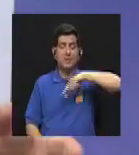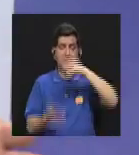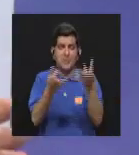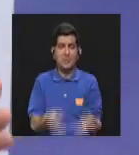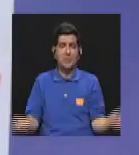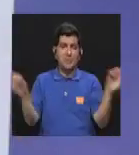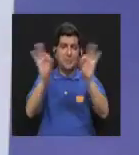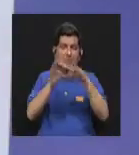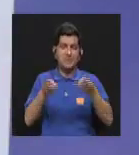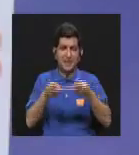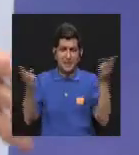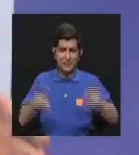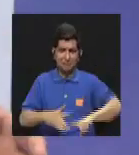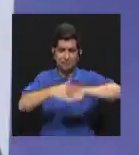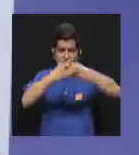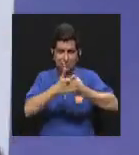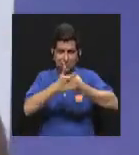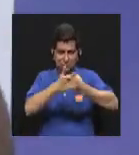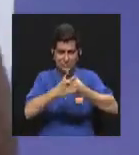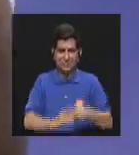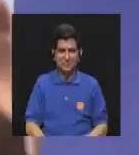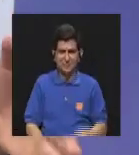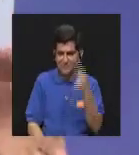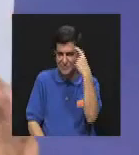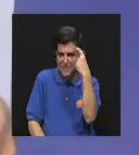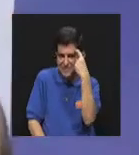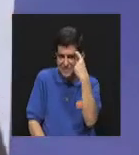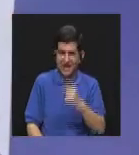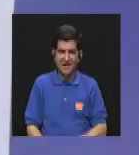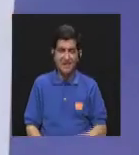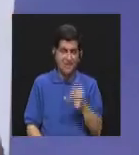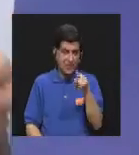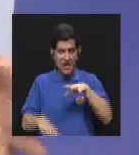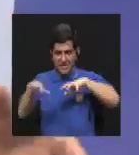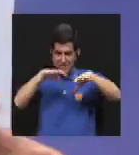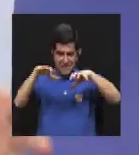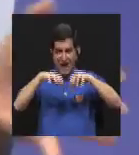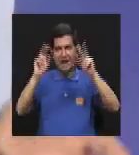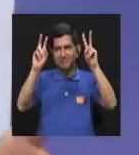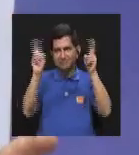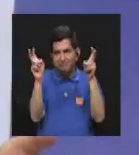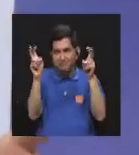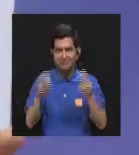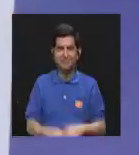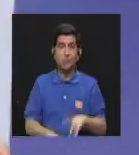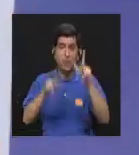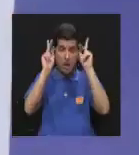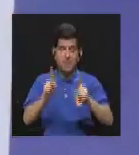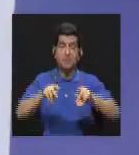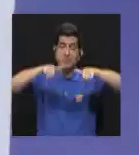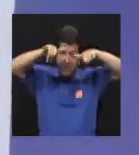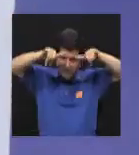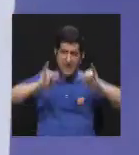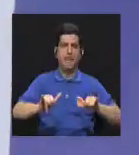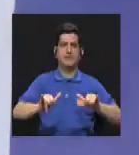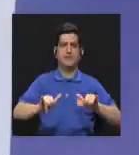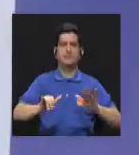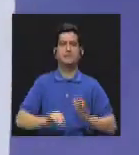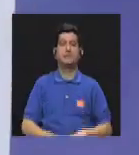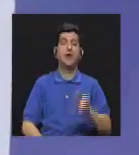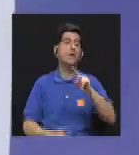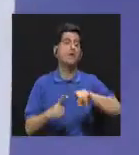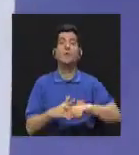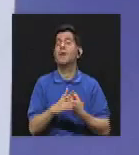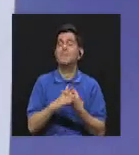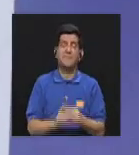Para nosotros es importante que el material arranque, que arranque el acto, digamos, por llamarlo de alguna manera, y que la gente se quede.